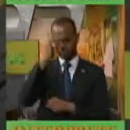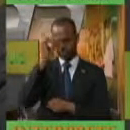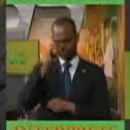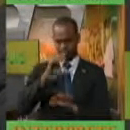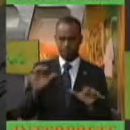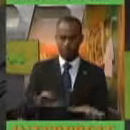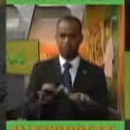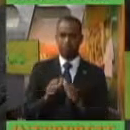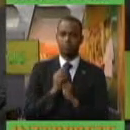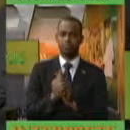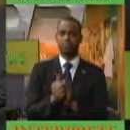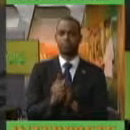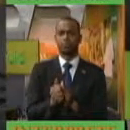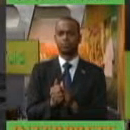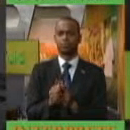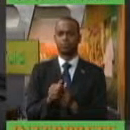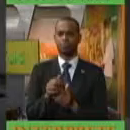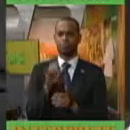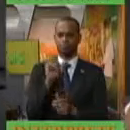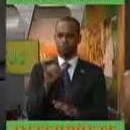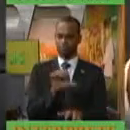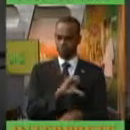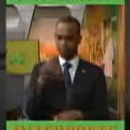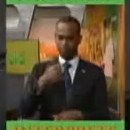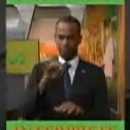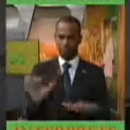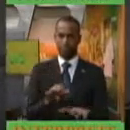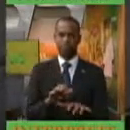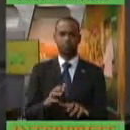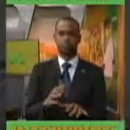Medina. Eso no se puede de otra manera.